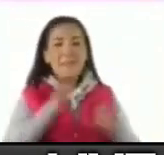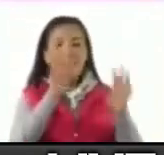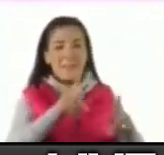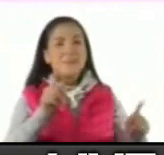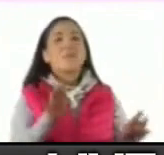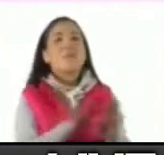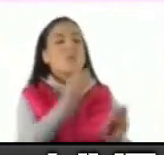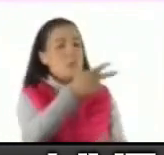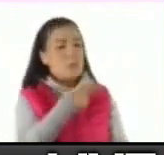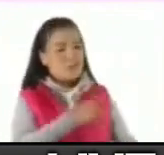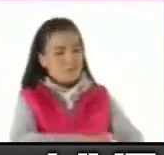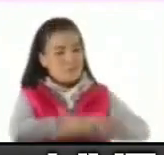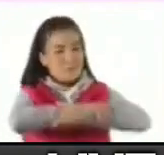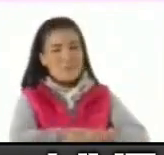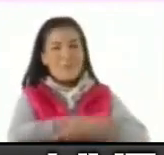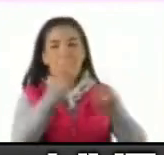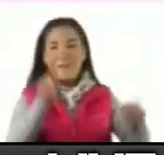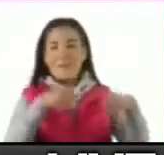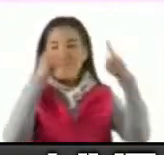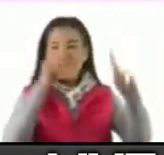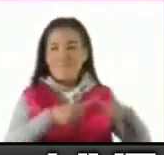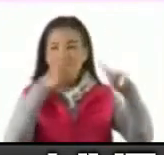trato con nuestra varita mágica.